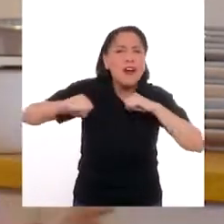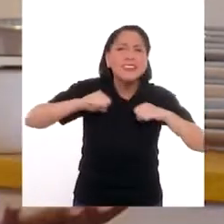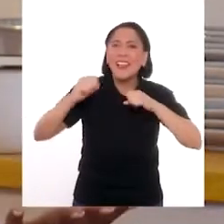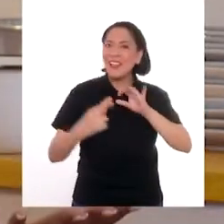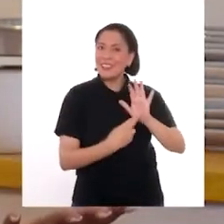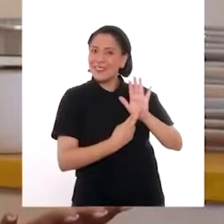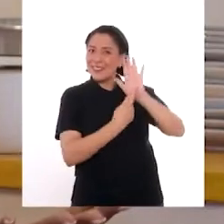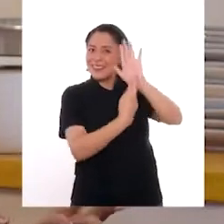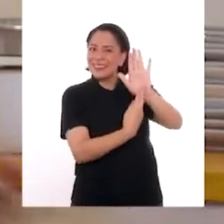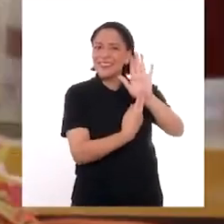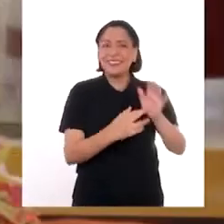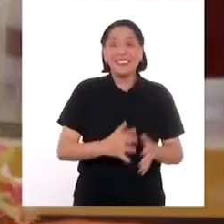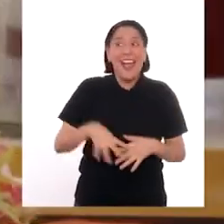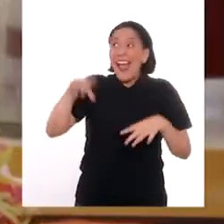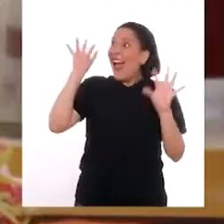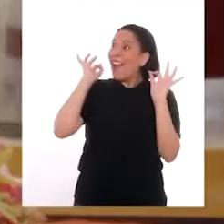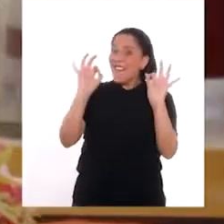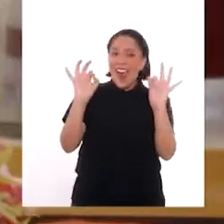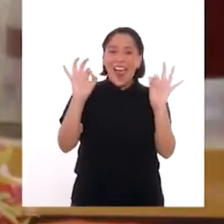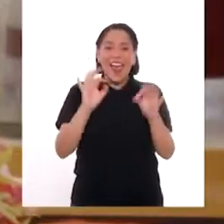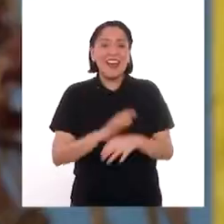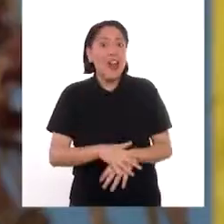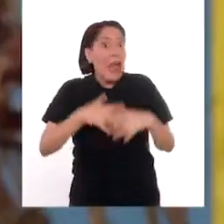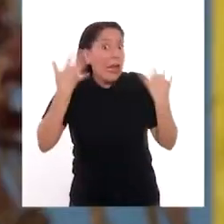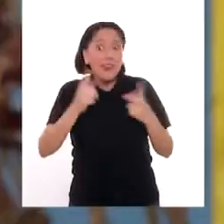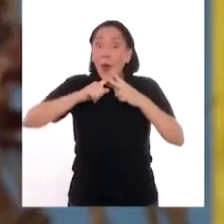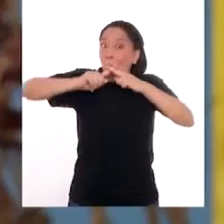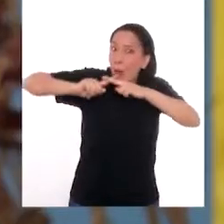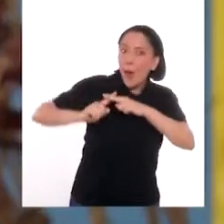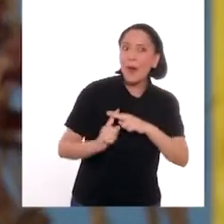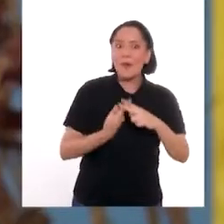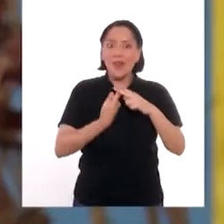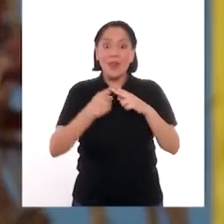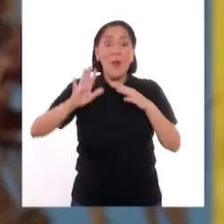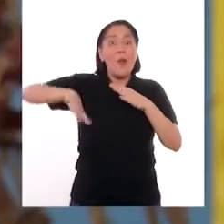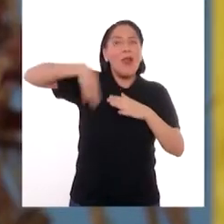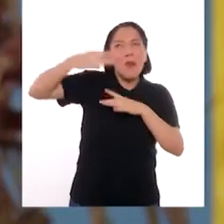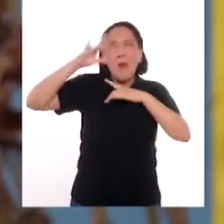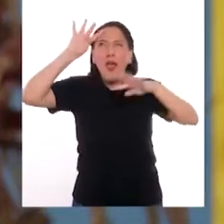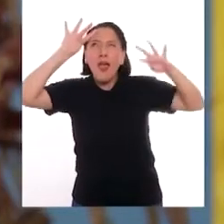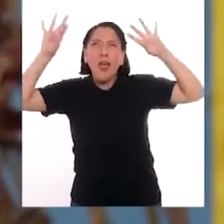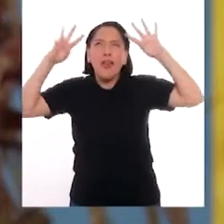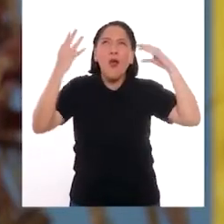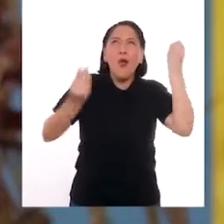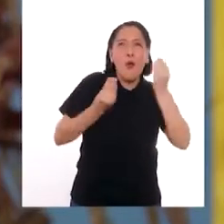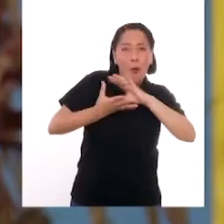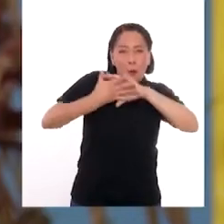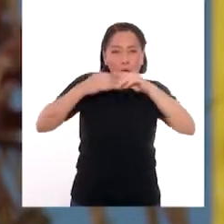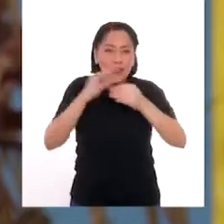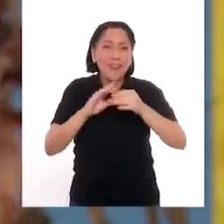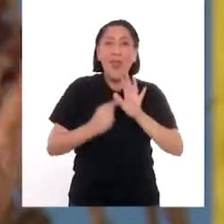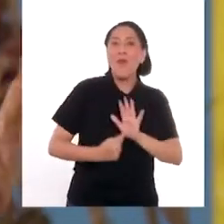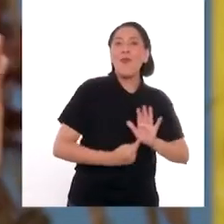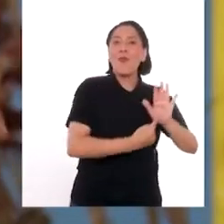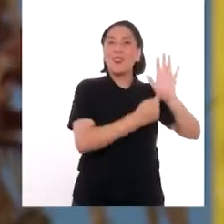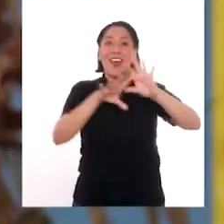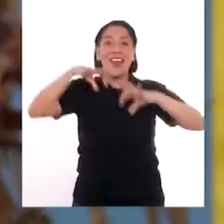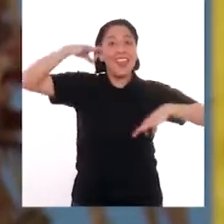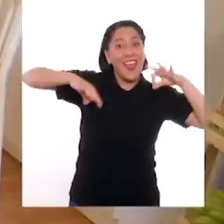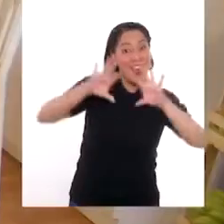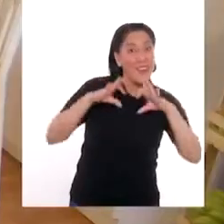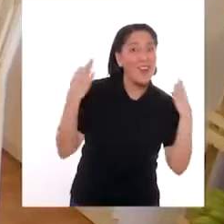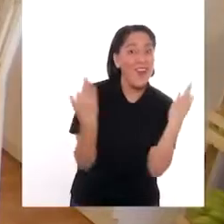para representarla. ¡Genial! Entonces empecemos para luego crear nuestras historias y actuar en